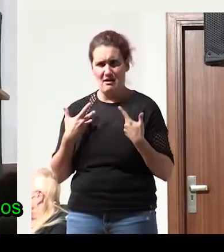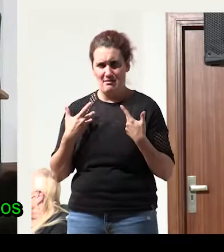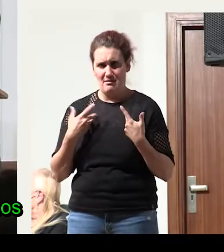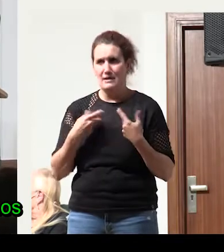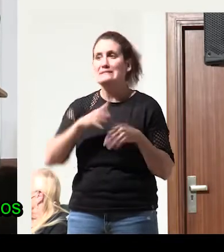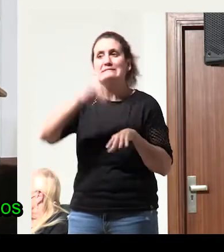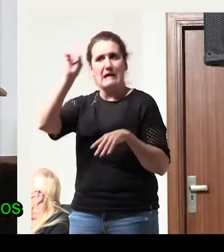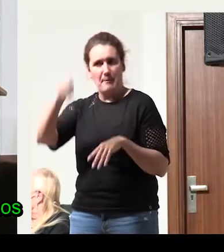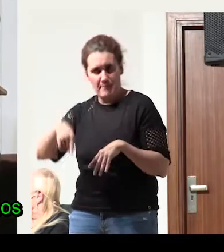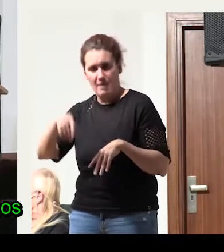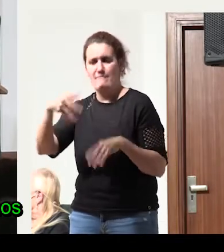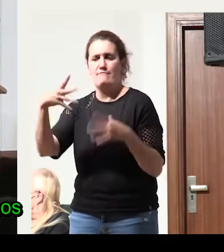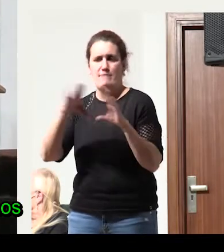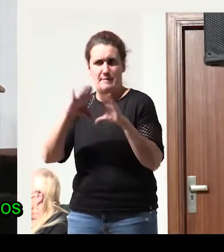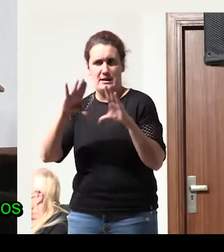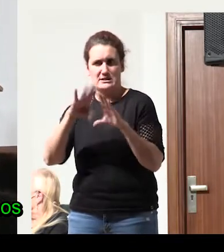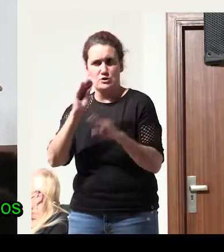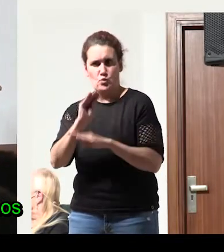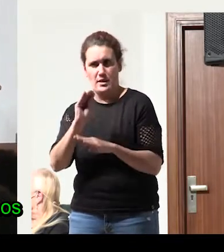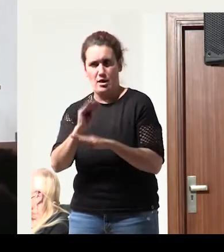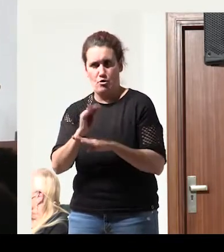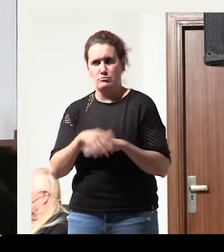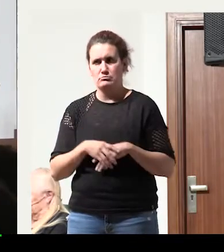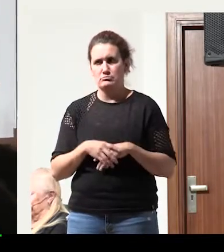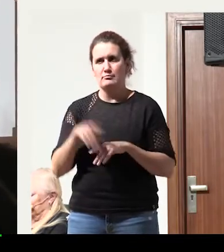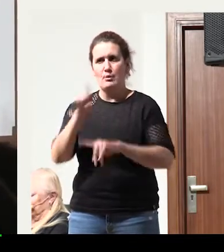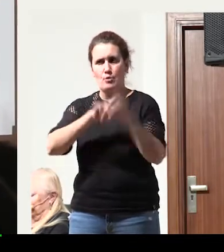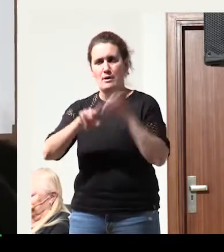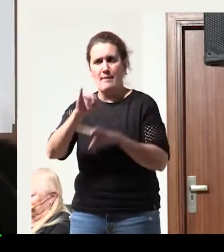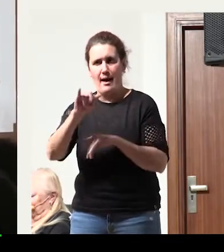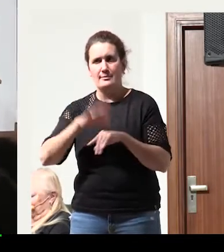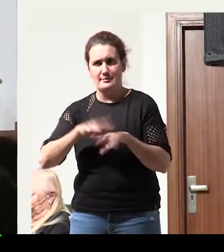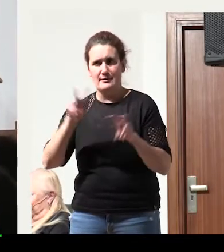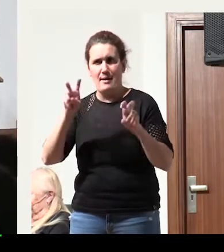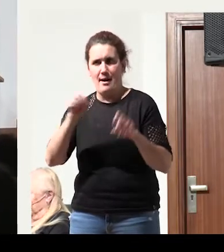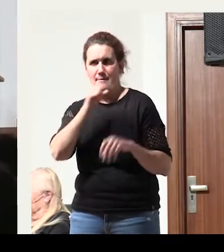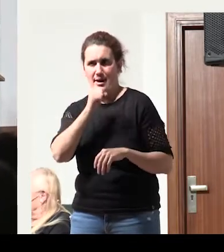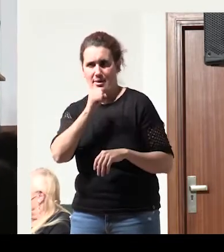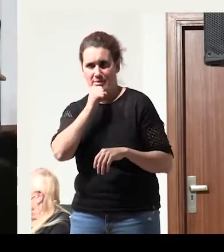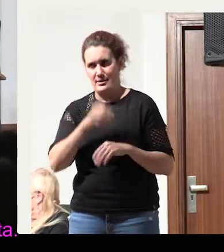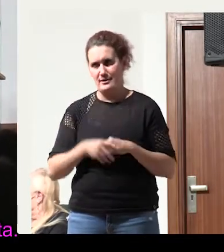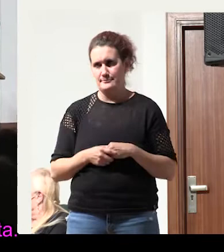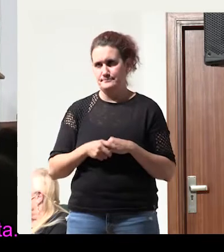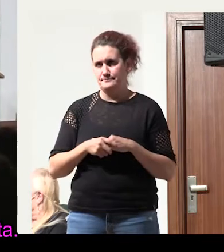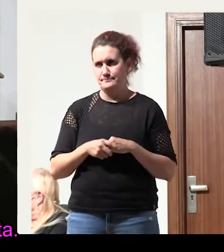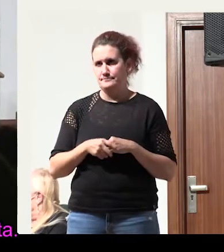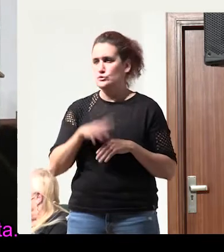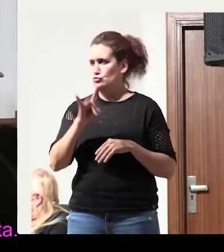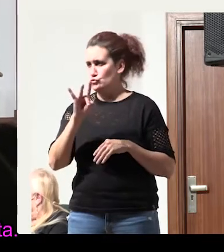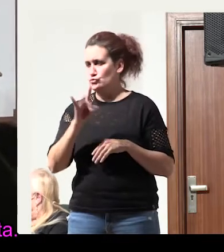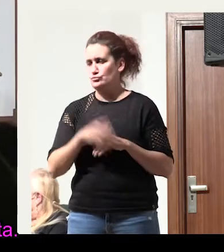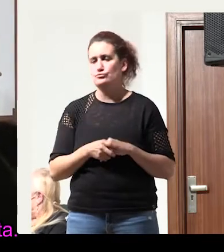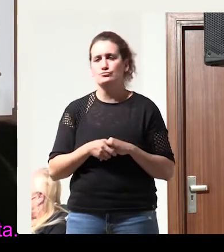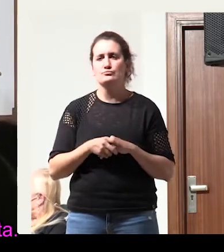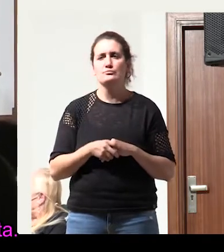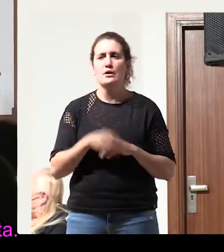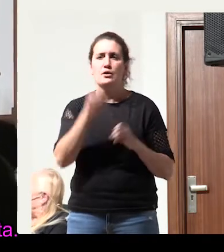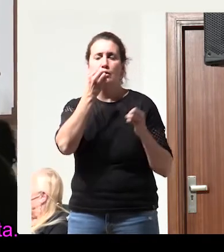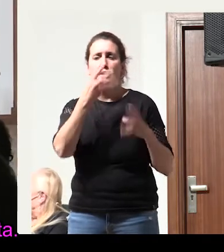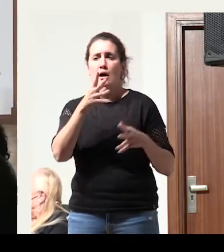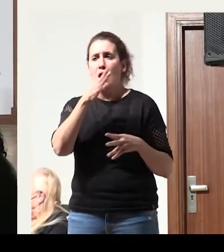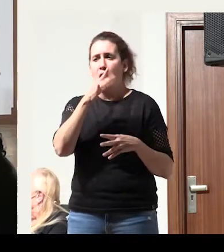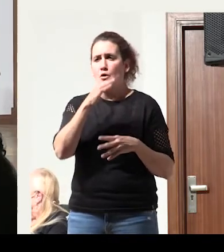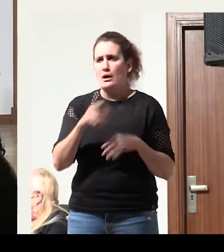feministas tenemos también ese problema, ¿eh? Con la vejez. Por eso hay que reflexionar. Bueno, pues ahora te voy a hacer una